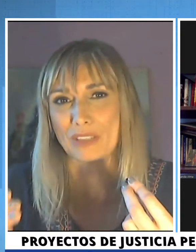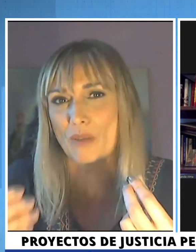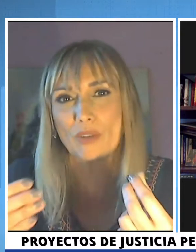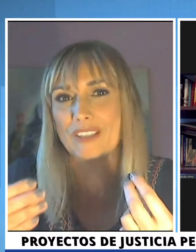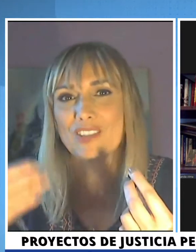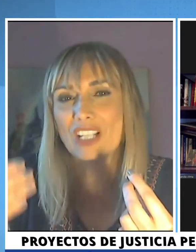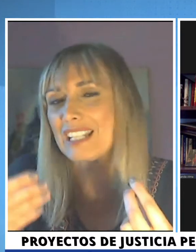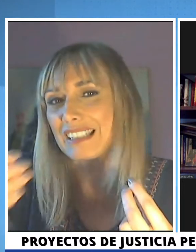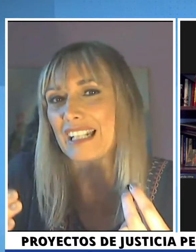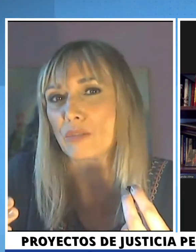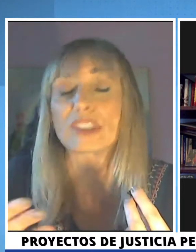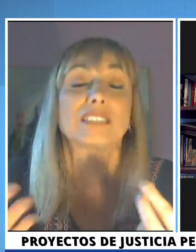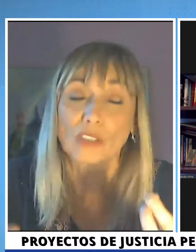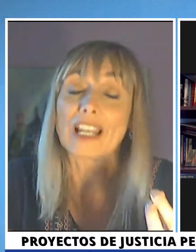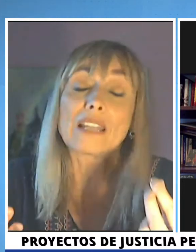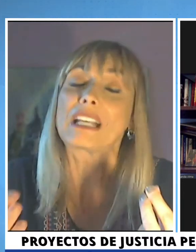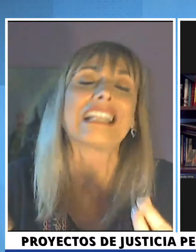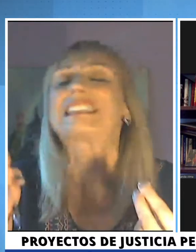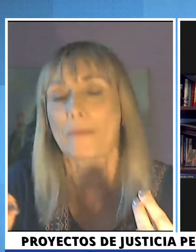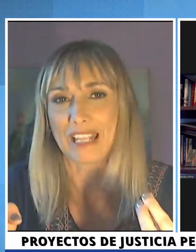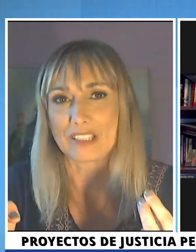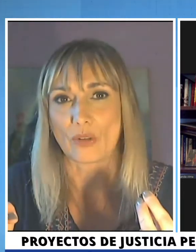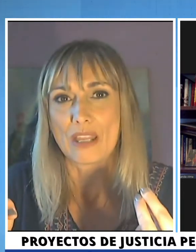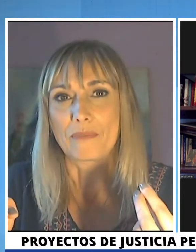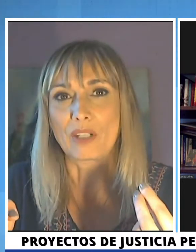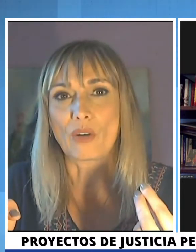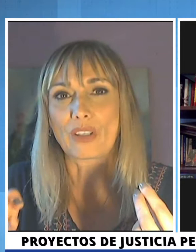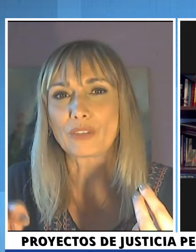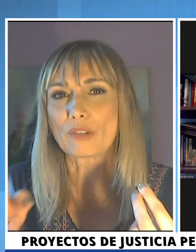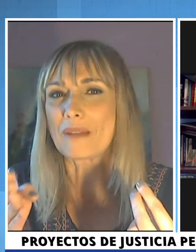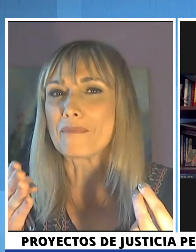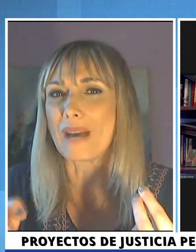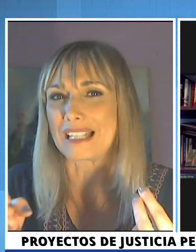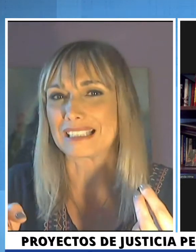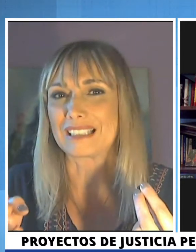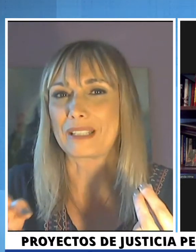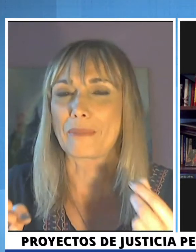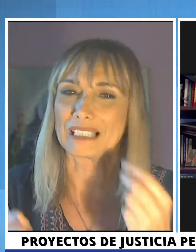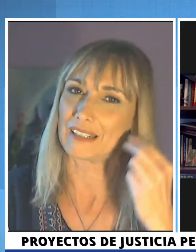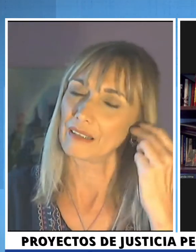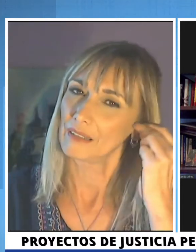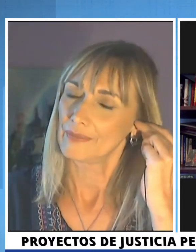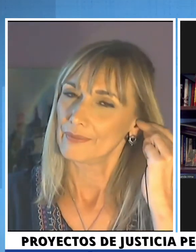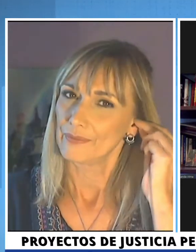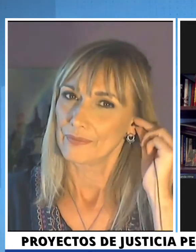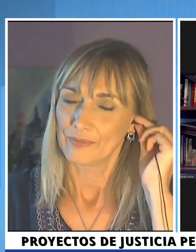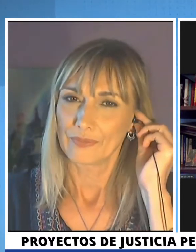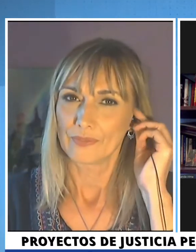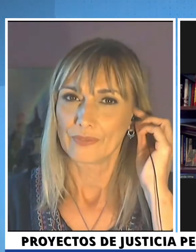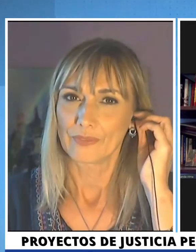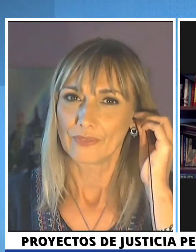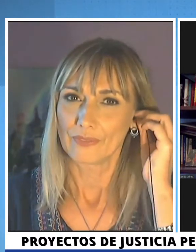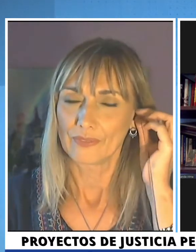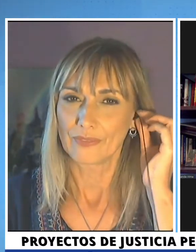acercamiento? Yo hablo de llegar y hacer la denuncia. Entiendo que la ley Micaela está para eso, pero ¿qué otras cosas más deberían pasar?